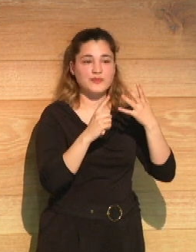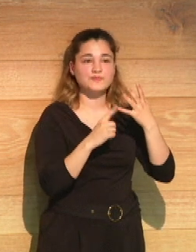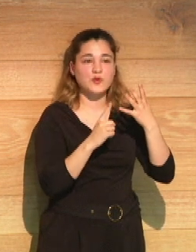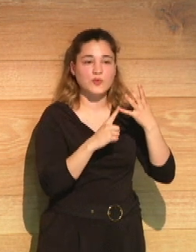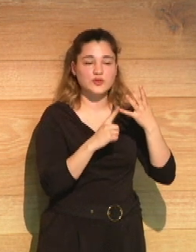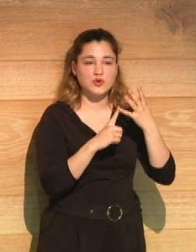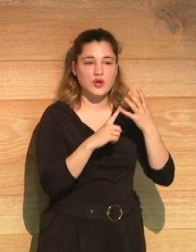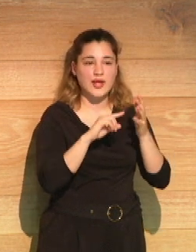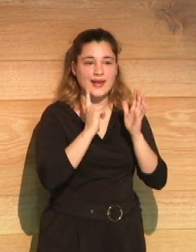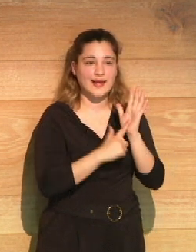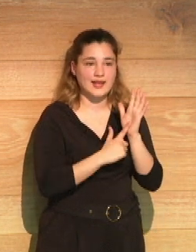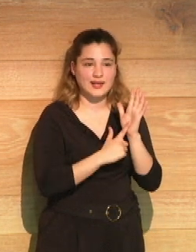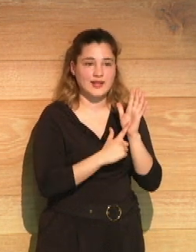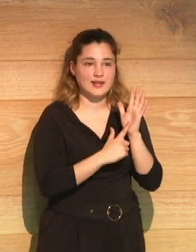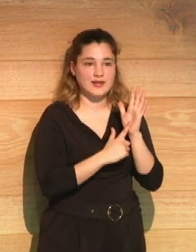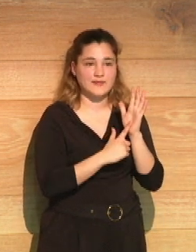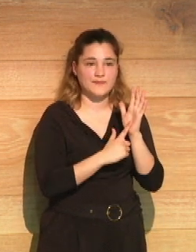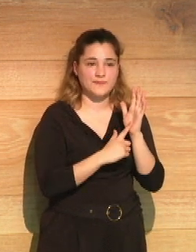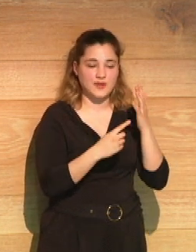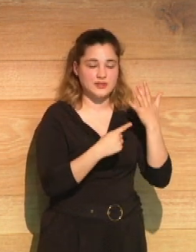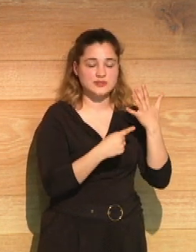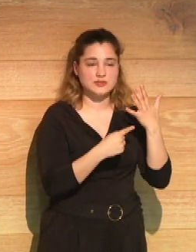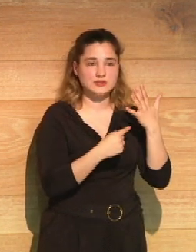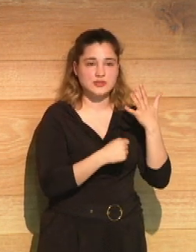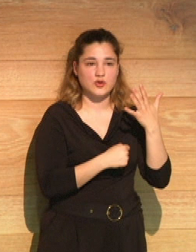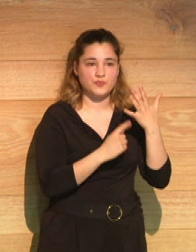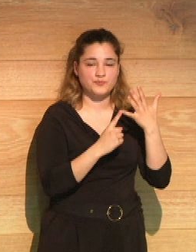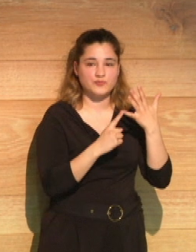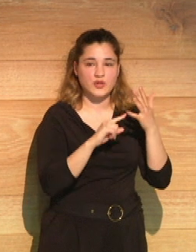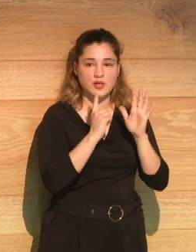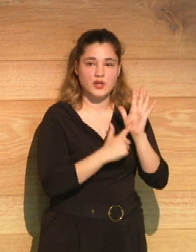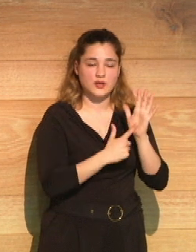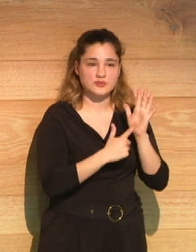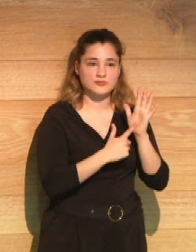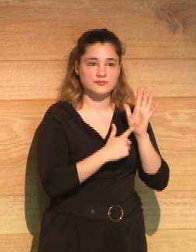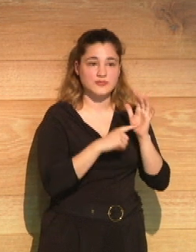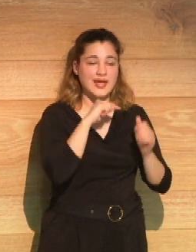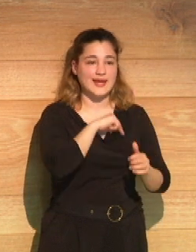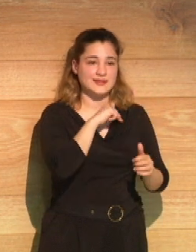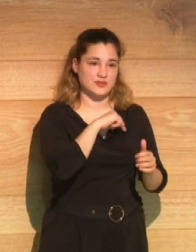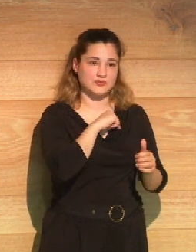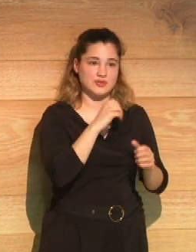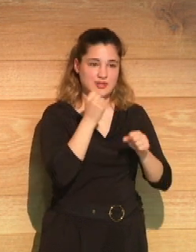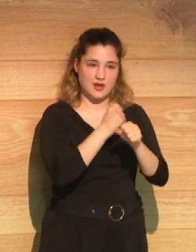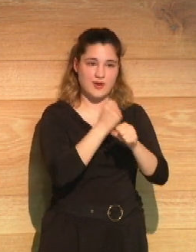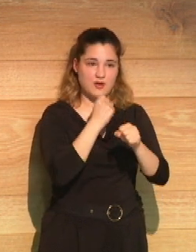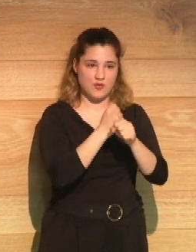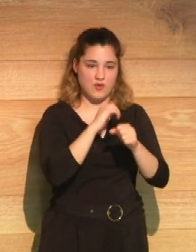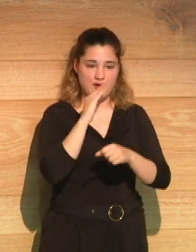ver con los factores legales y éticos que influyen en nuestro trabajo, es